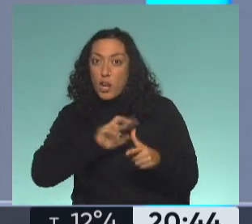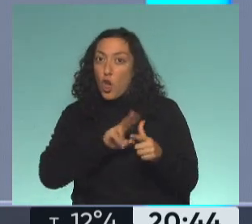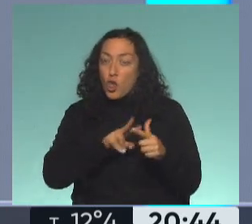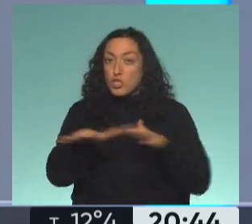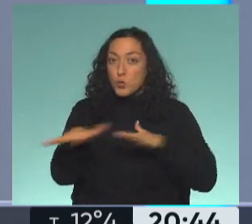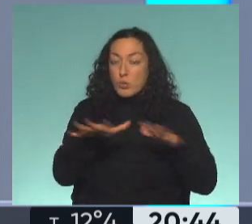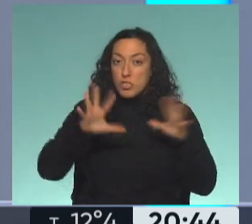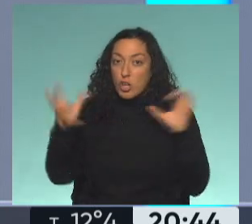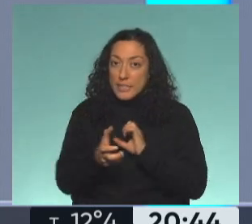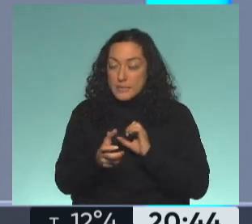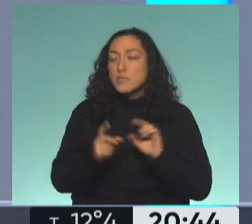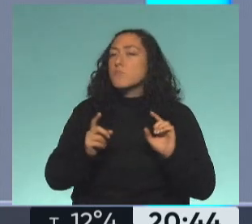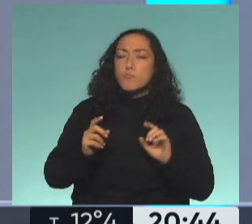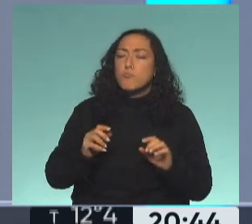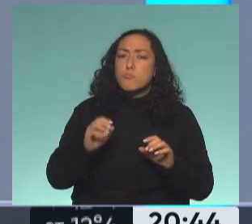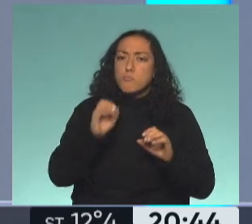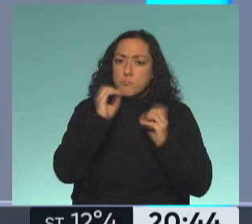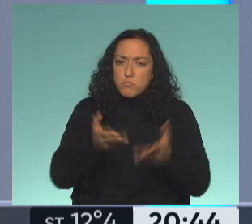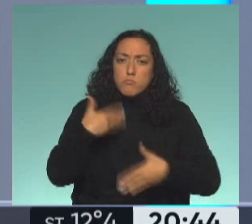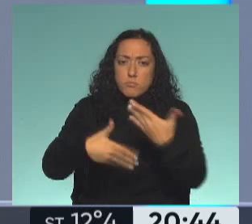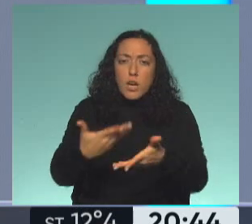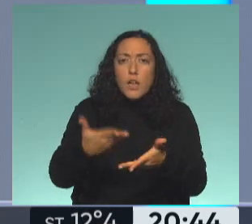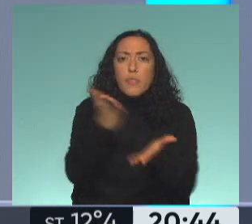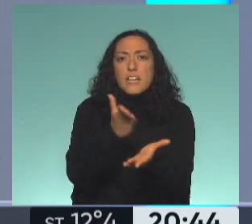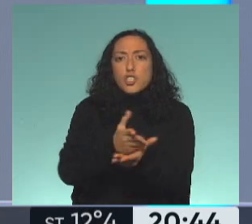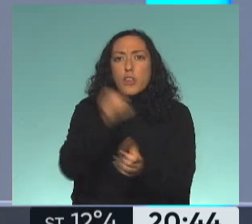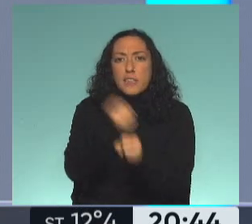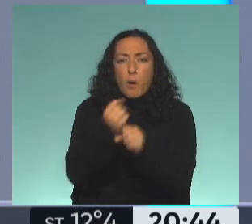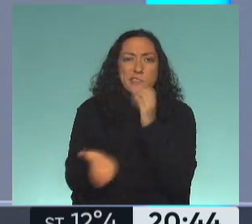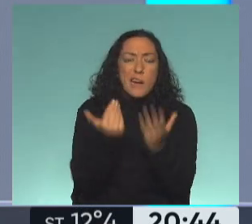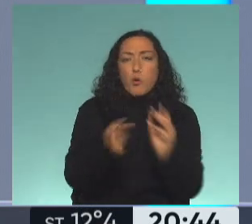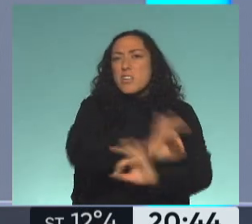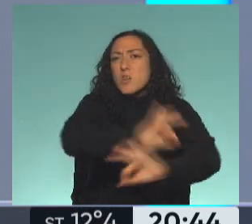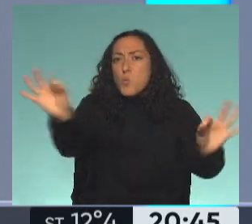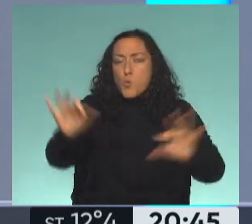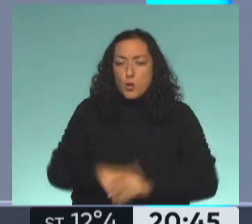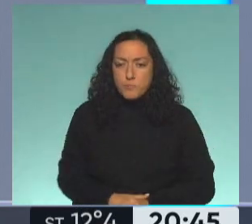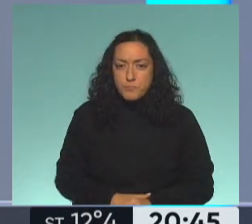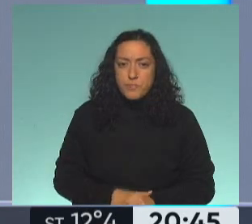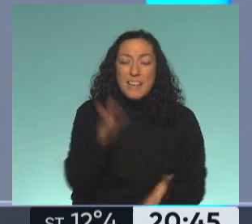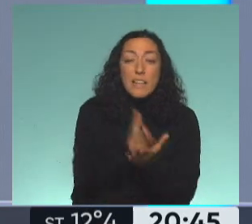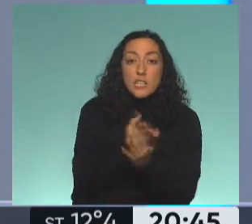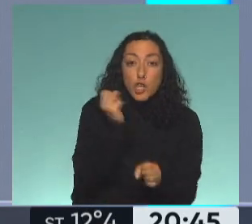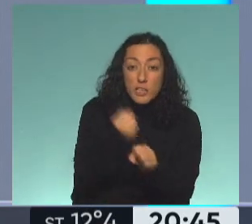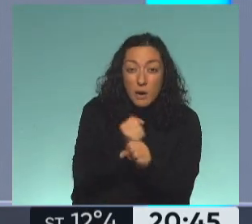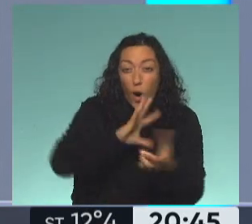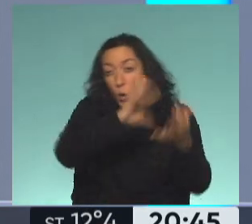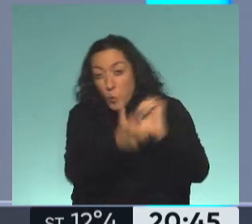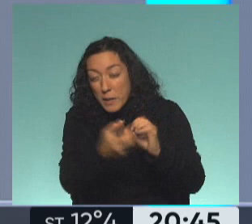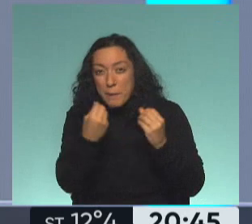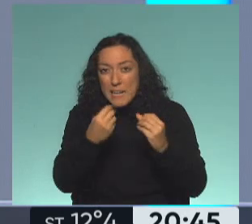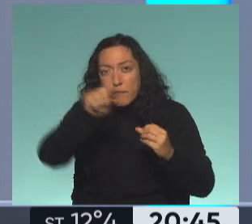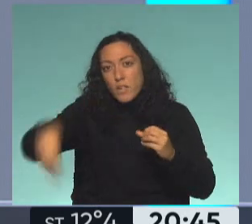sin destruir un solo derecho laboral. Es mentira que haya que destruir derechos laborales para